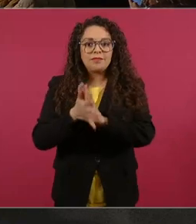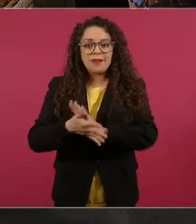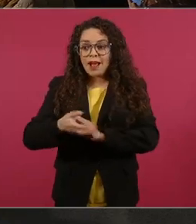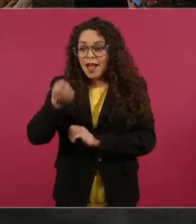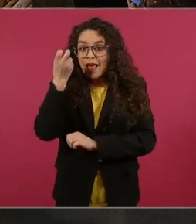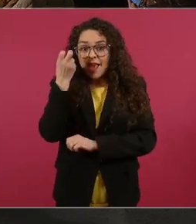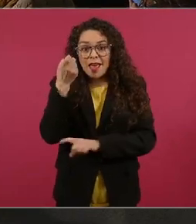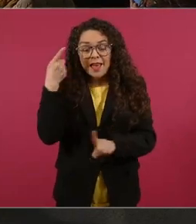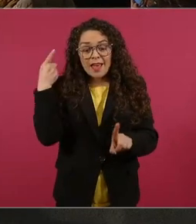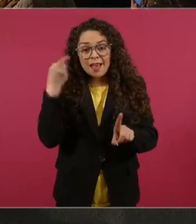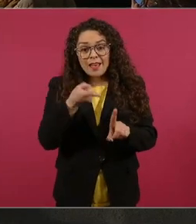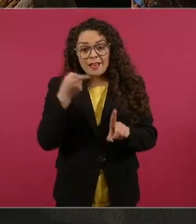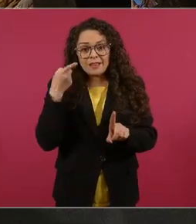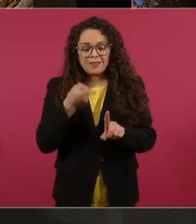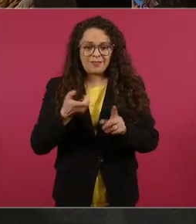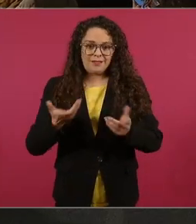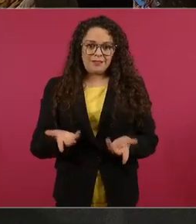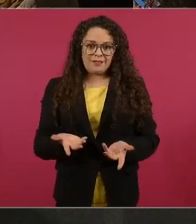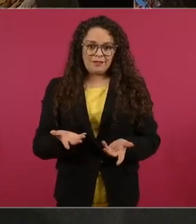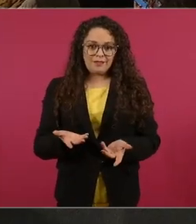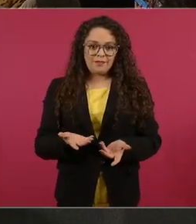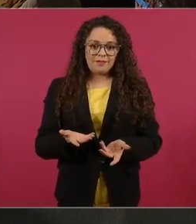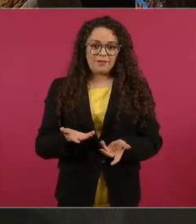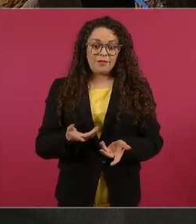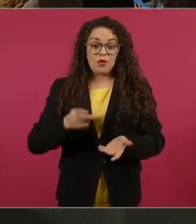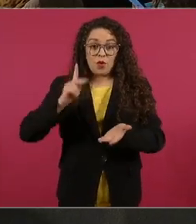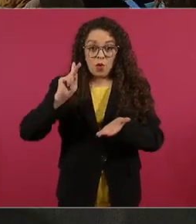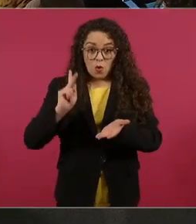Si se vuelve a concentrar todo